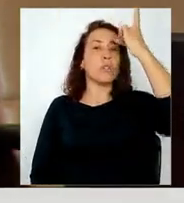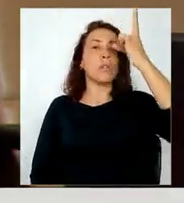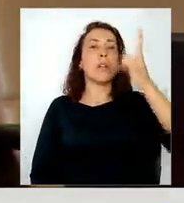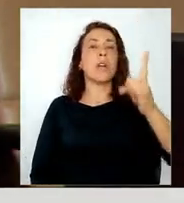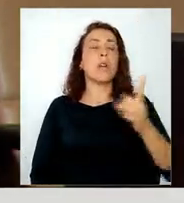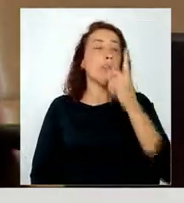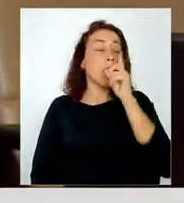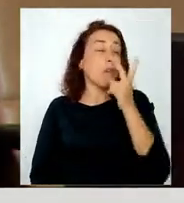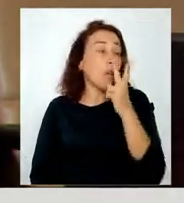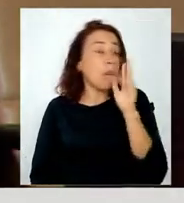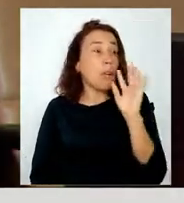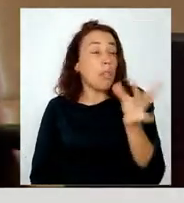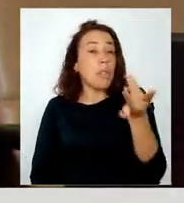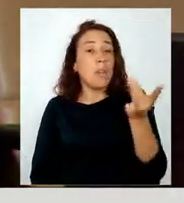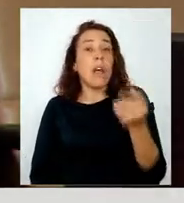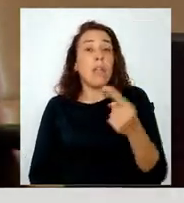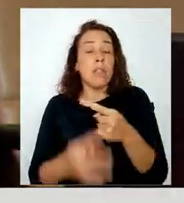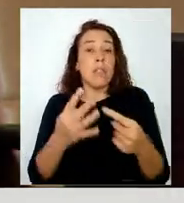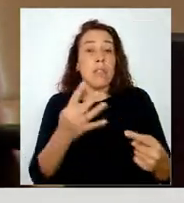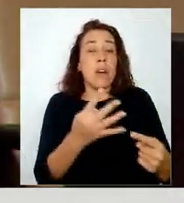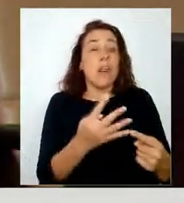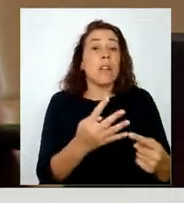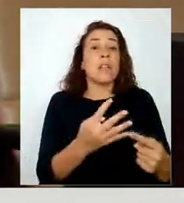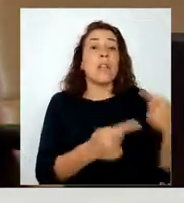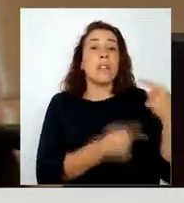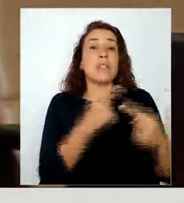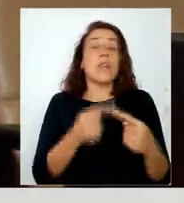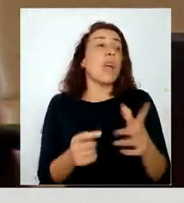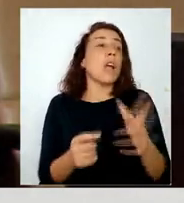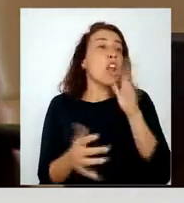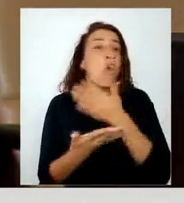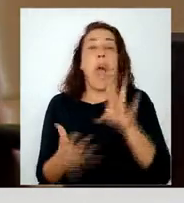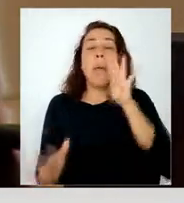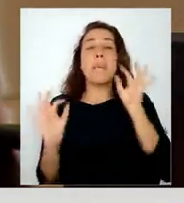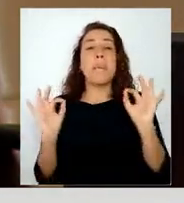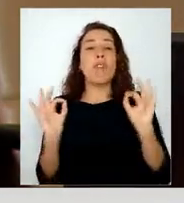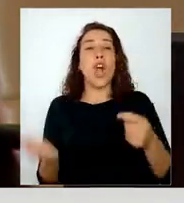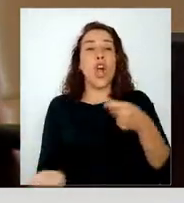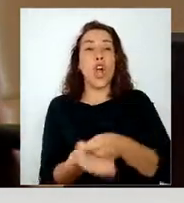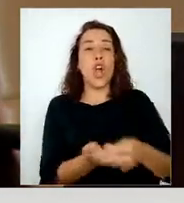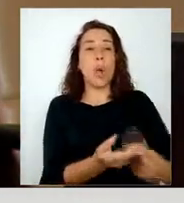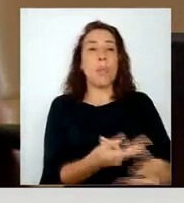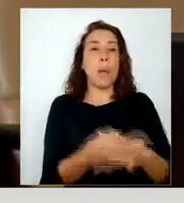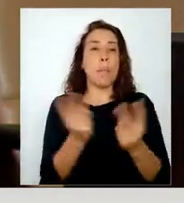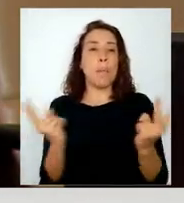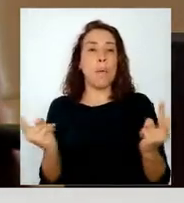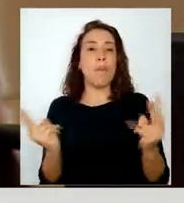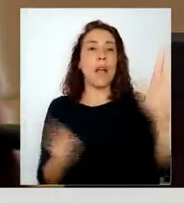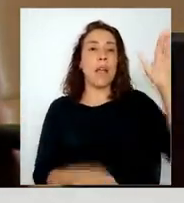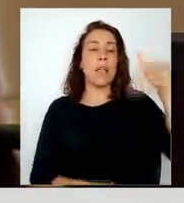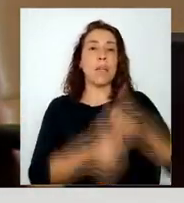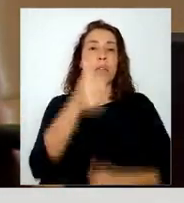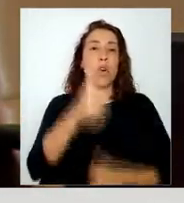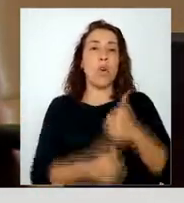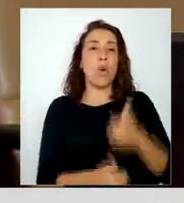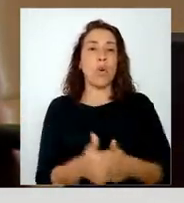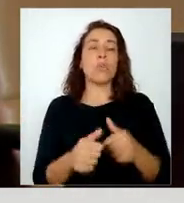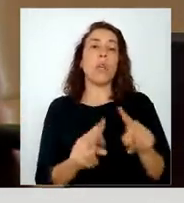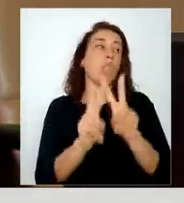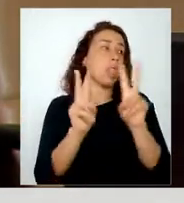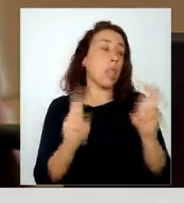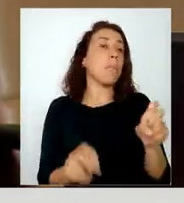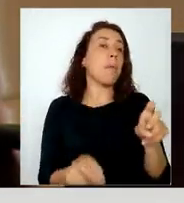derechamente comprometen la propiedad las compras públicas y las licitaciones son todo un tema hoy pero esto